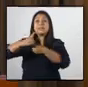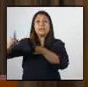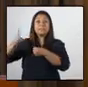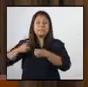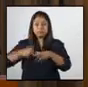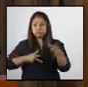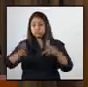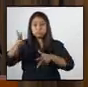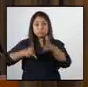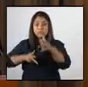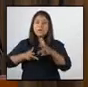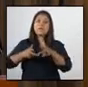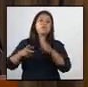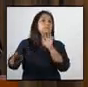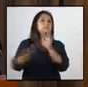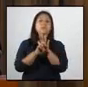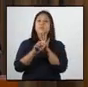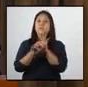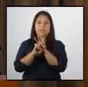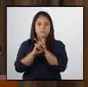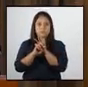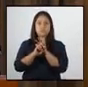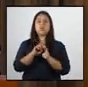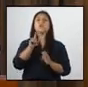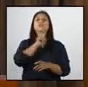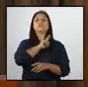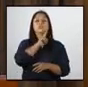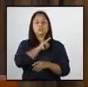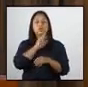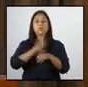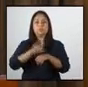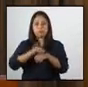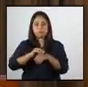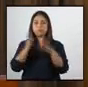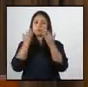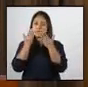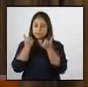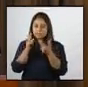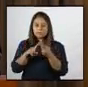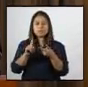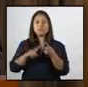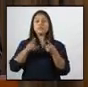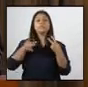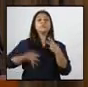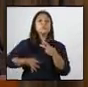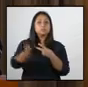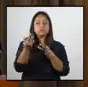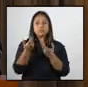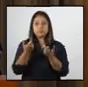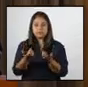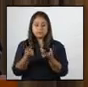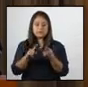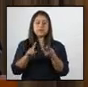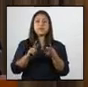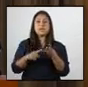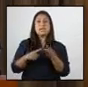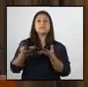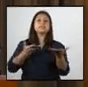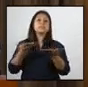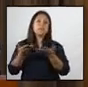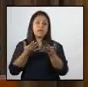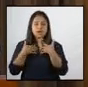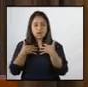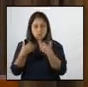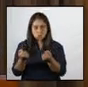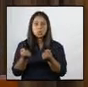sigue restringido a excepción de todo lo que tiene que ver con alimentos transporte de valores servicios de salud y